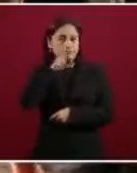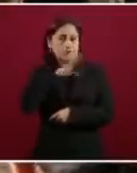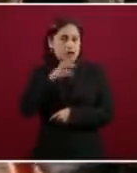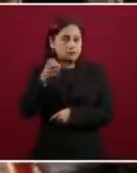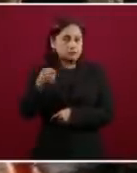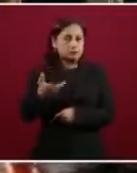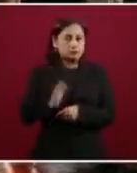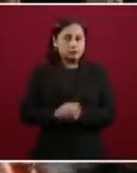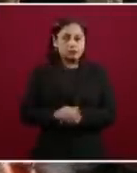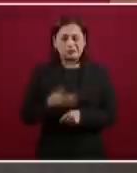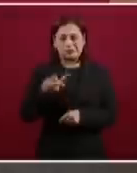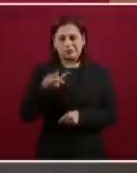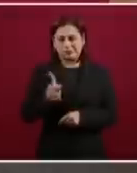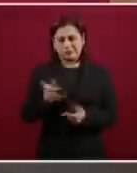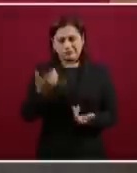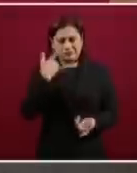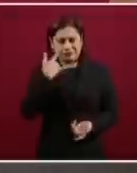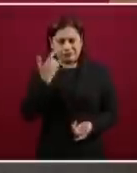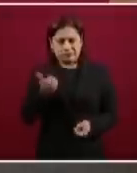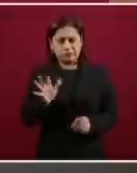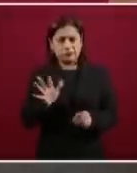Cuando en Estados Unidos